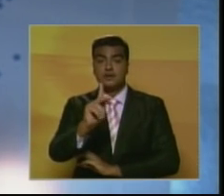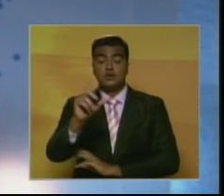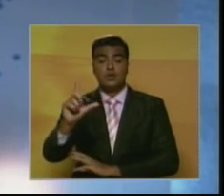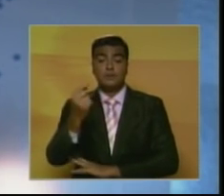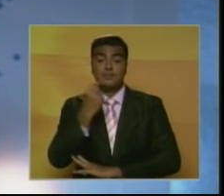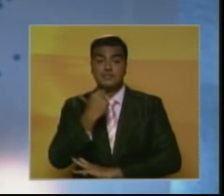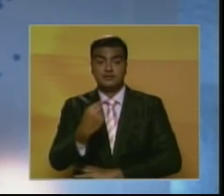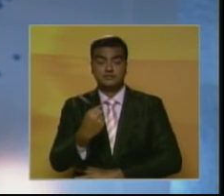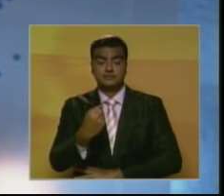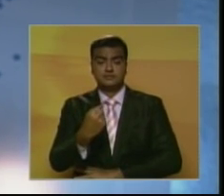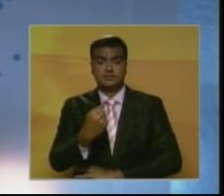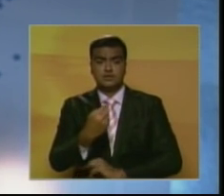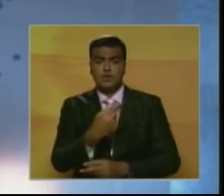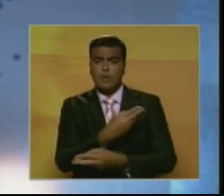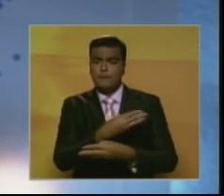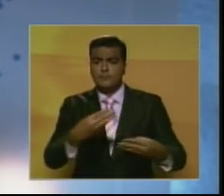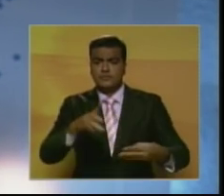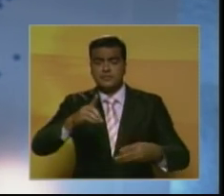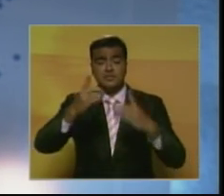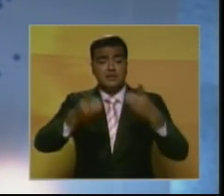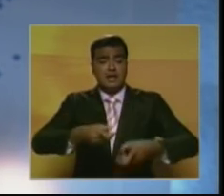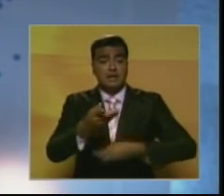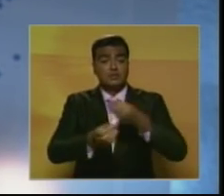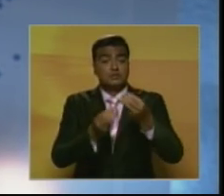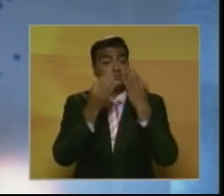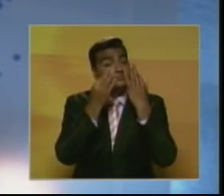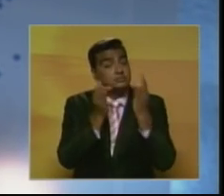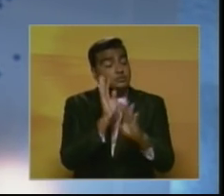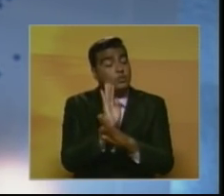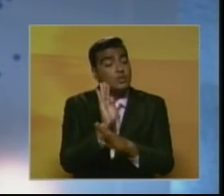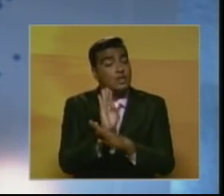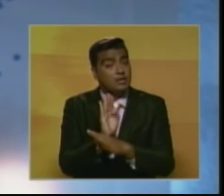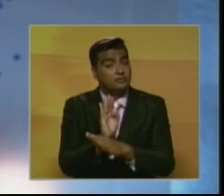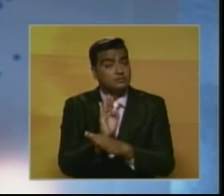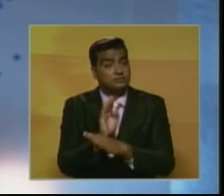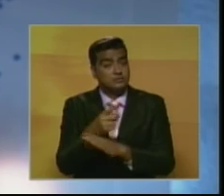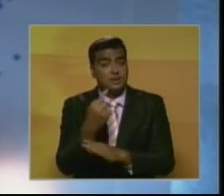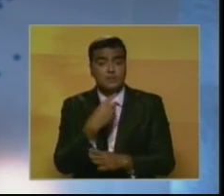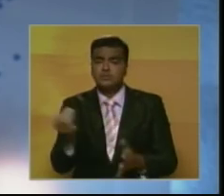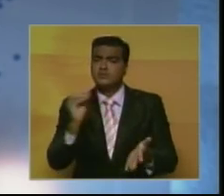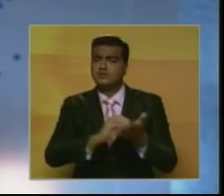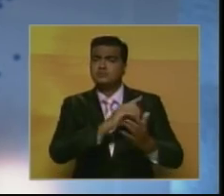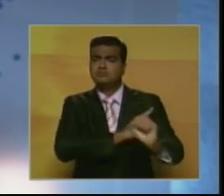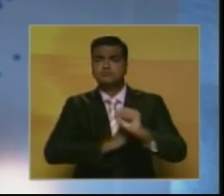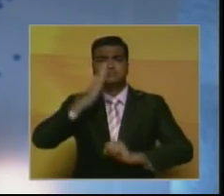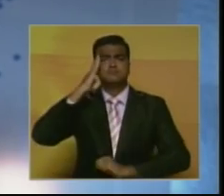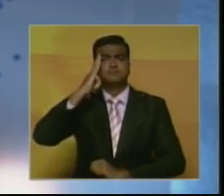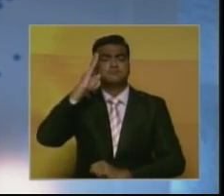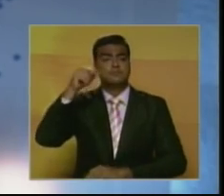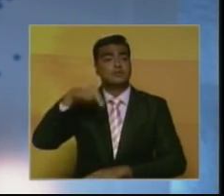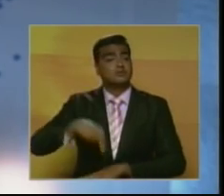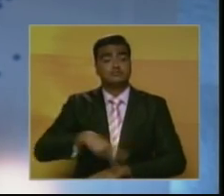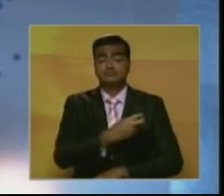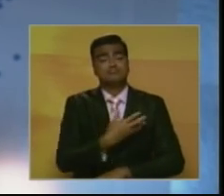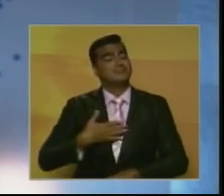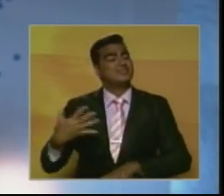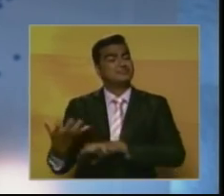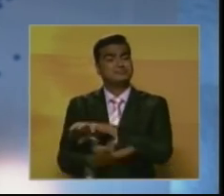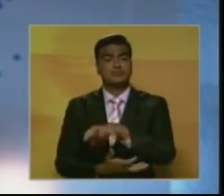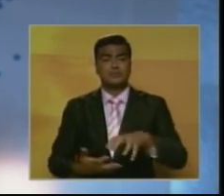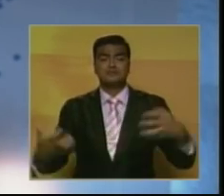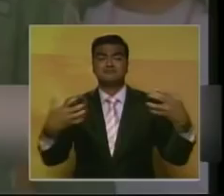que los funcionarios públicos de alto nivel deben actuar con prudencia y sensatez, por lo que reitera que la Fuerza Armada Nacional no quiere guerras